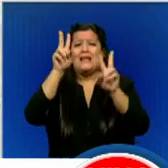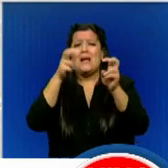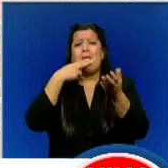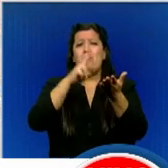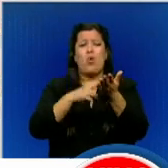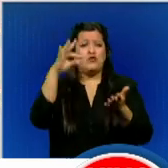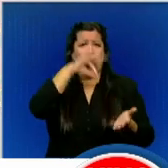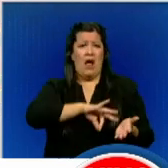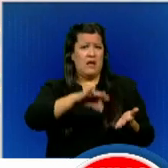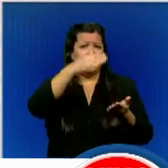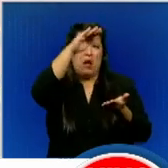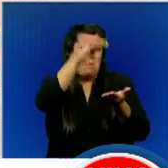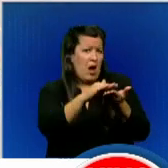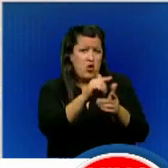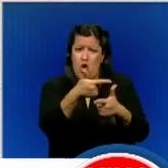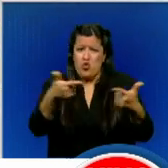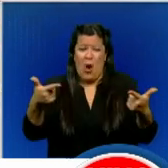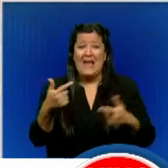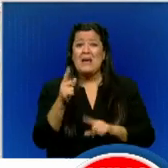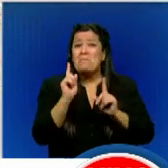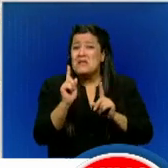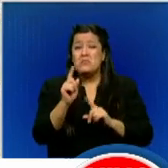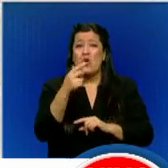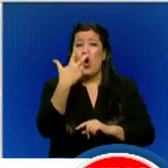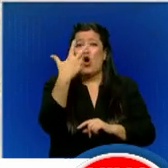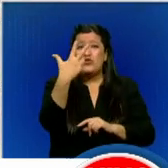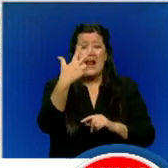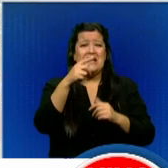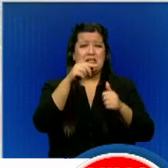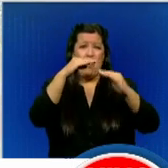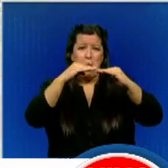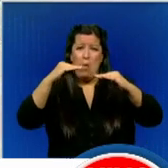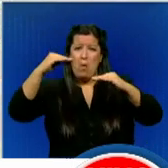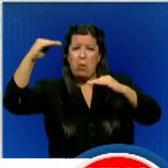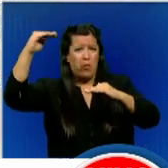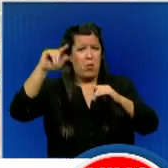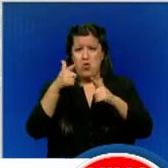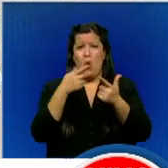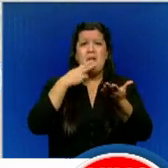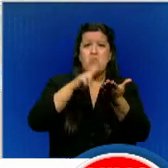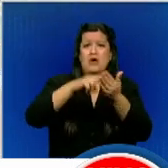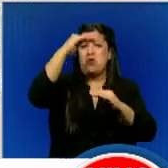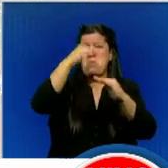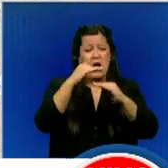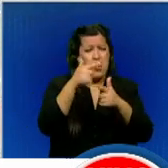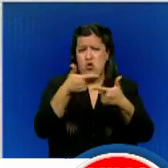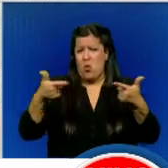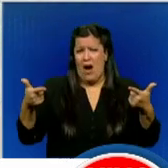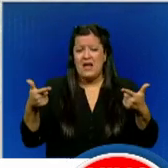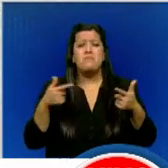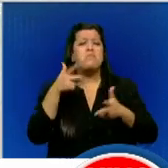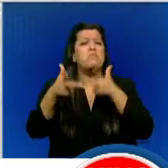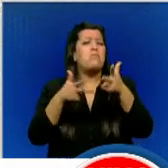lo hay en ninguno de los tres estamentos de la escala y por qué digo esto y esto no es